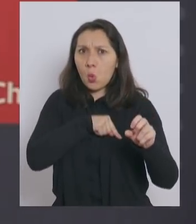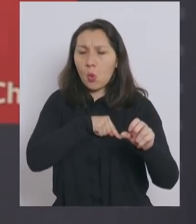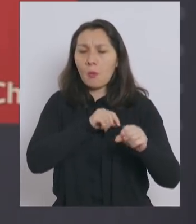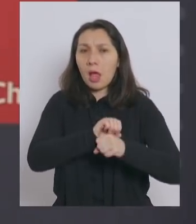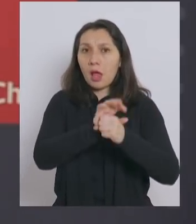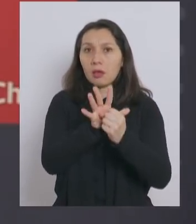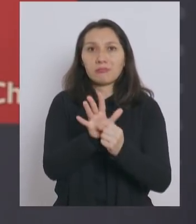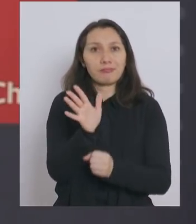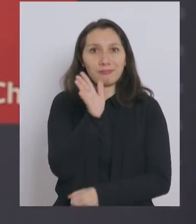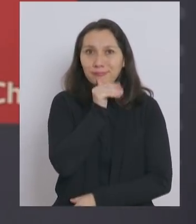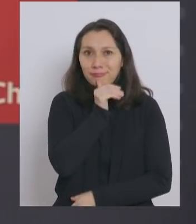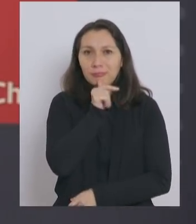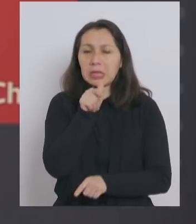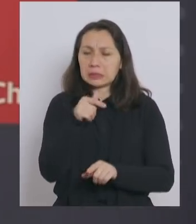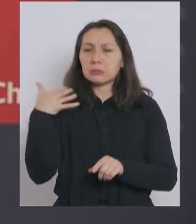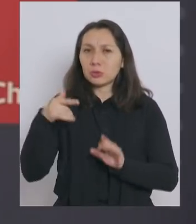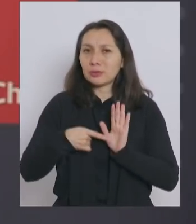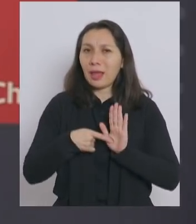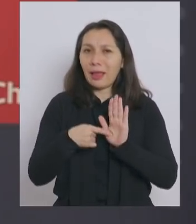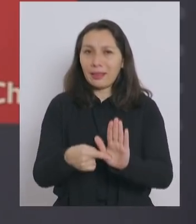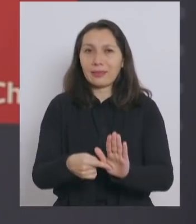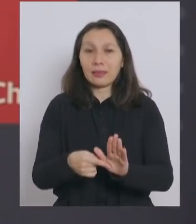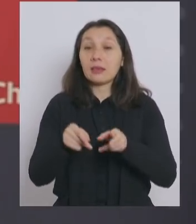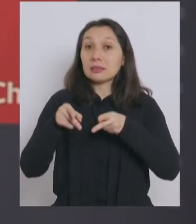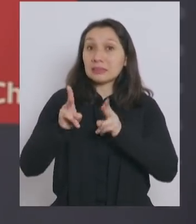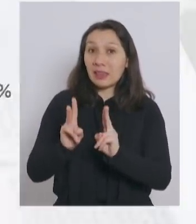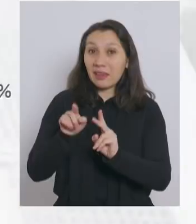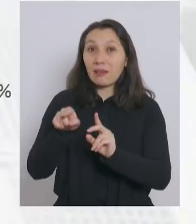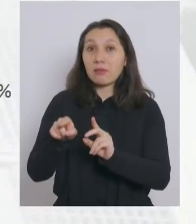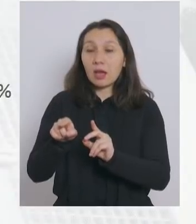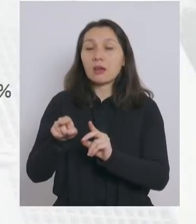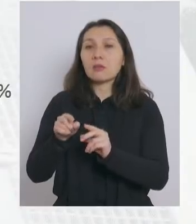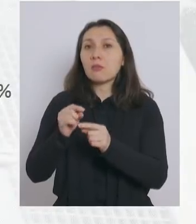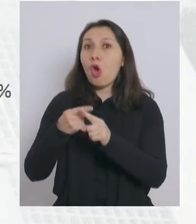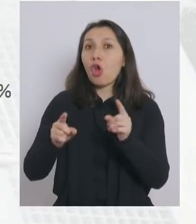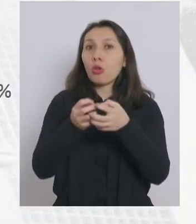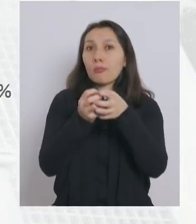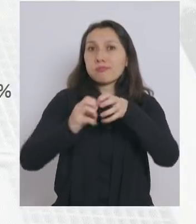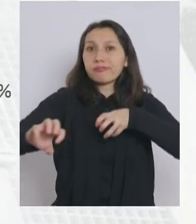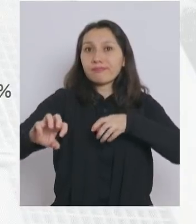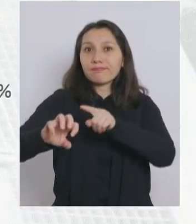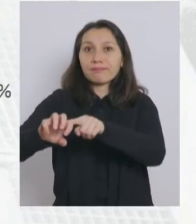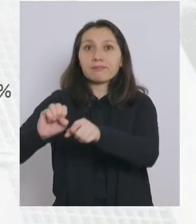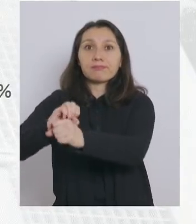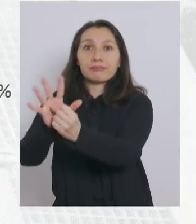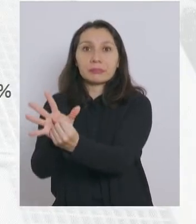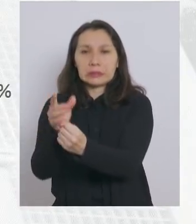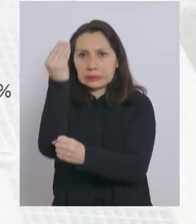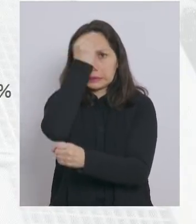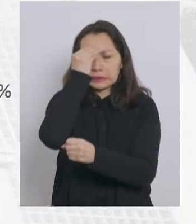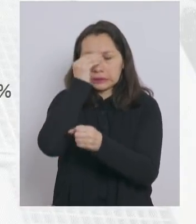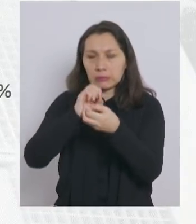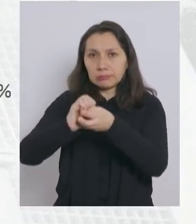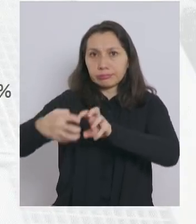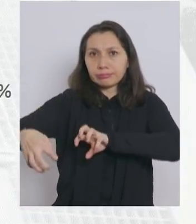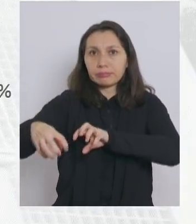cual también es importante destacar. La eficacia contra las variantes de preocupación. Desde ahora en adelante, recuerden que la OMS nombró